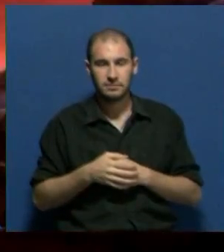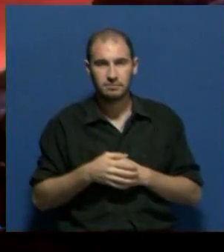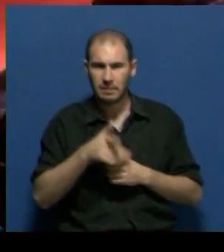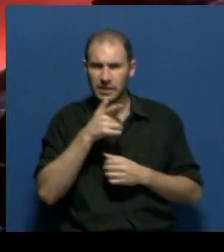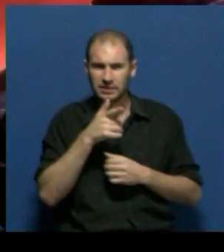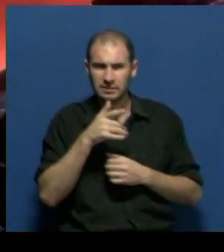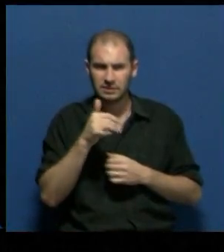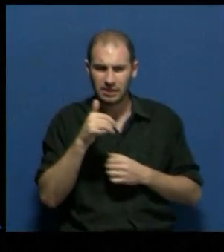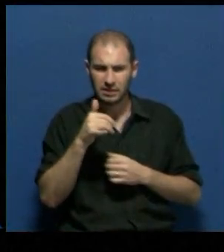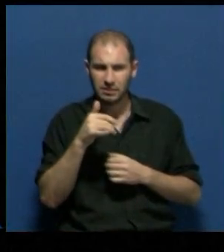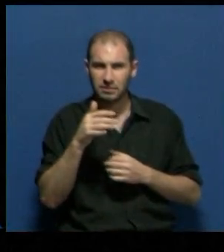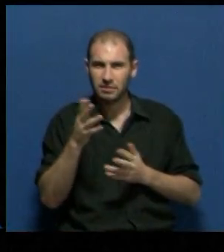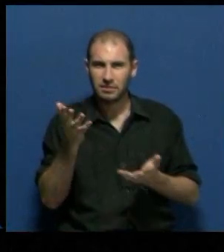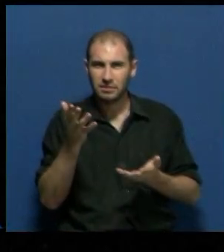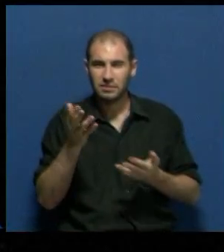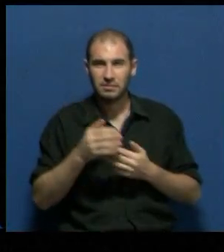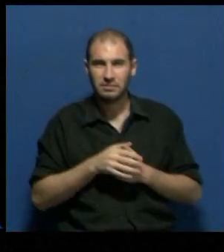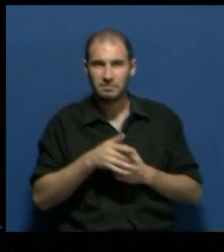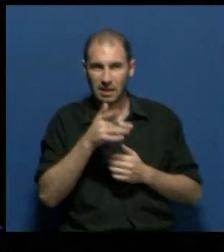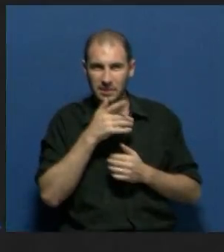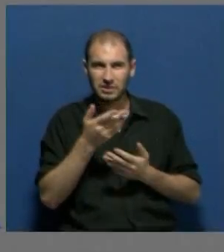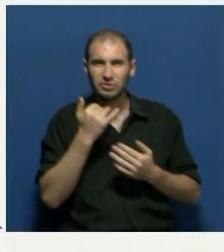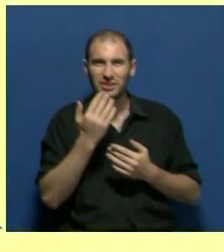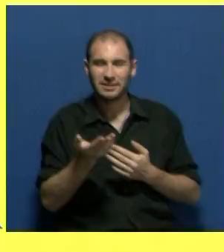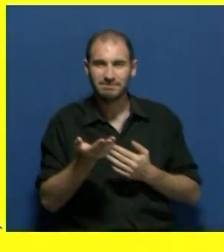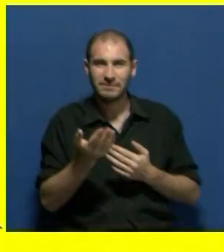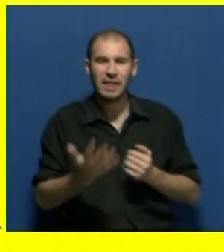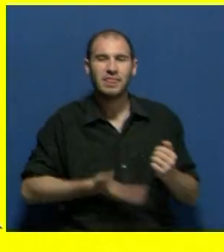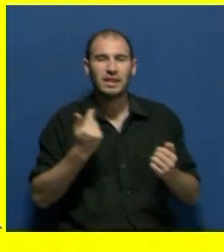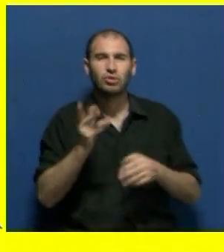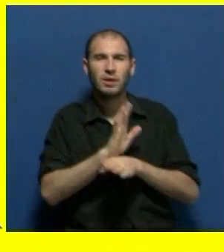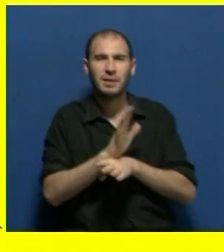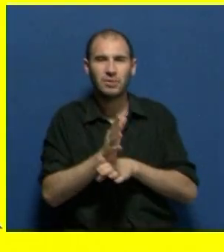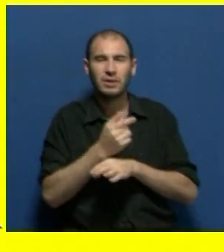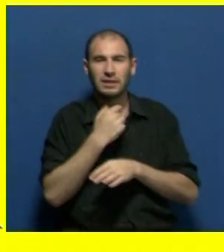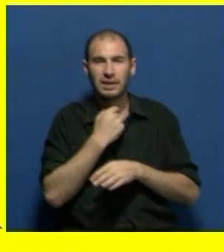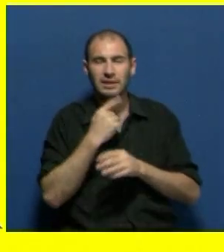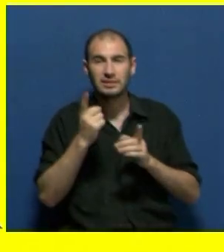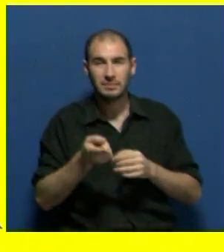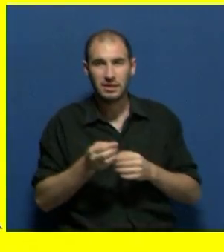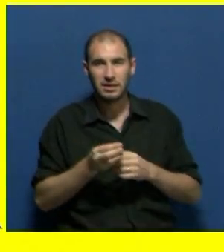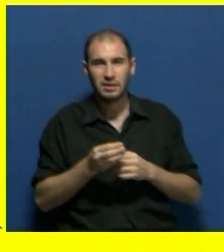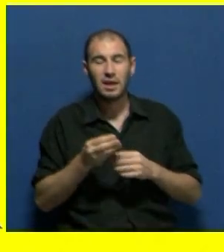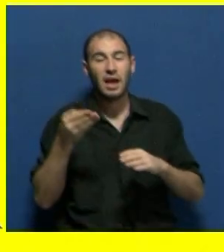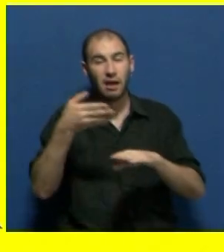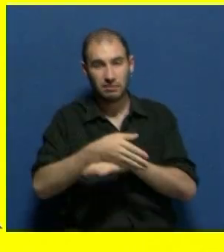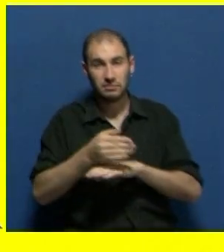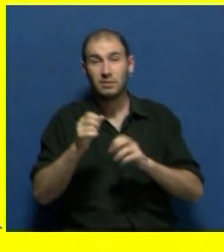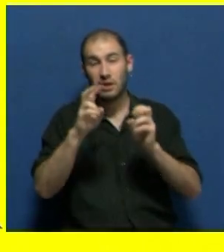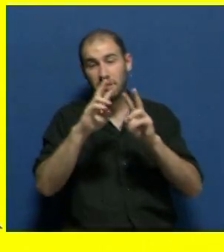es que no me equivoco, no sé si era justamente un director de cine que quería, digamos, también intervenir en este tipo